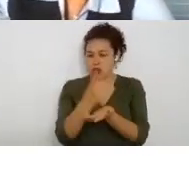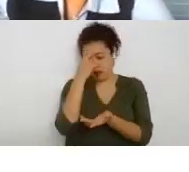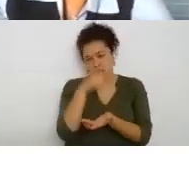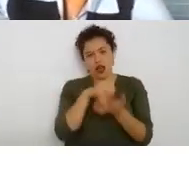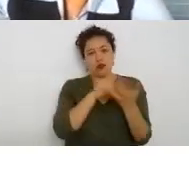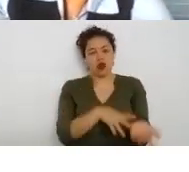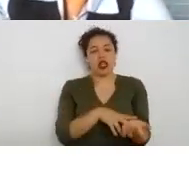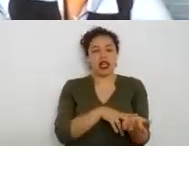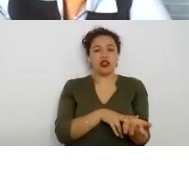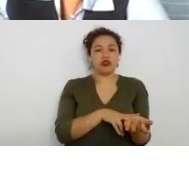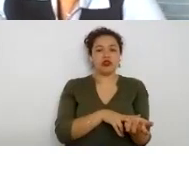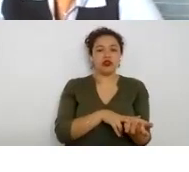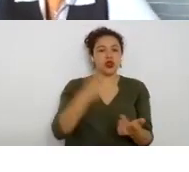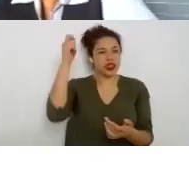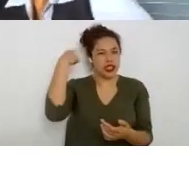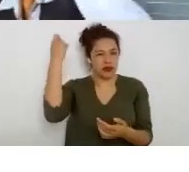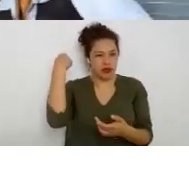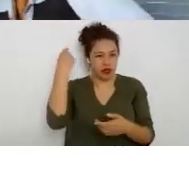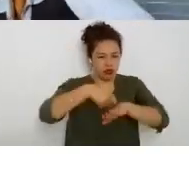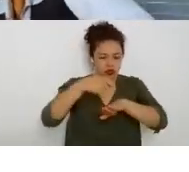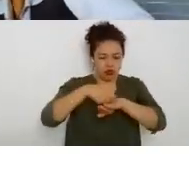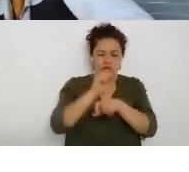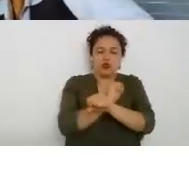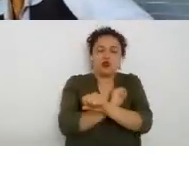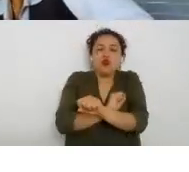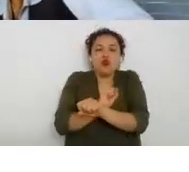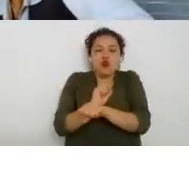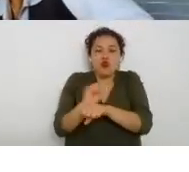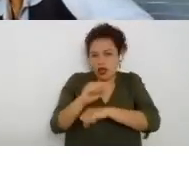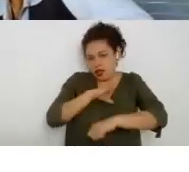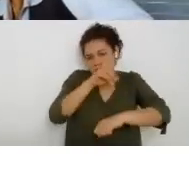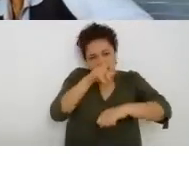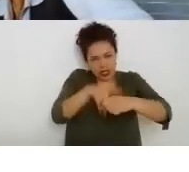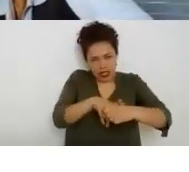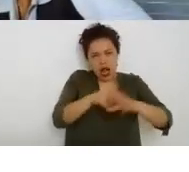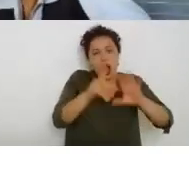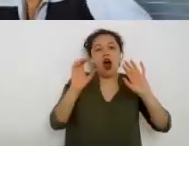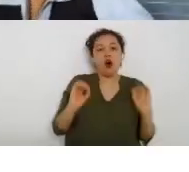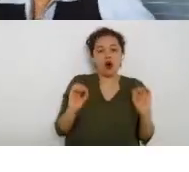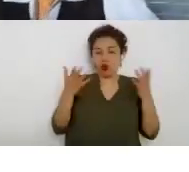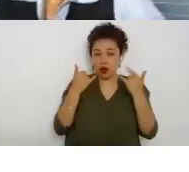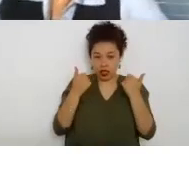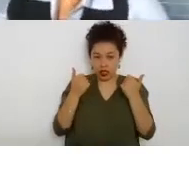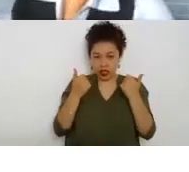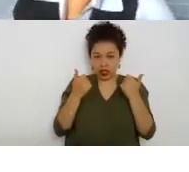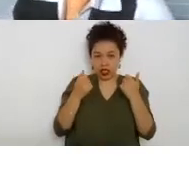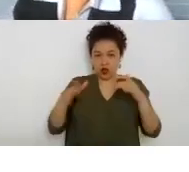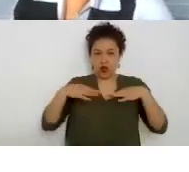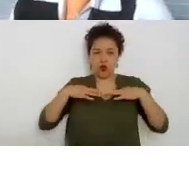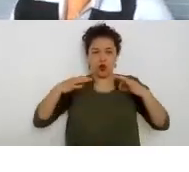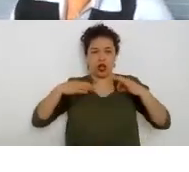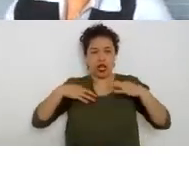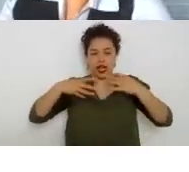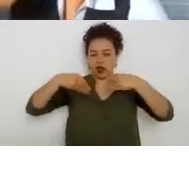un cepillo de cerdas suaves, especial, o en su defecto, si no tenemos alguna tela que nos